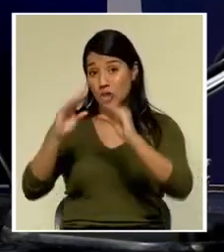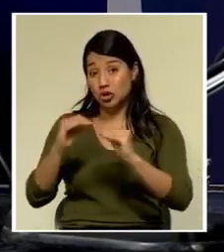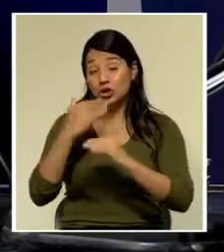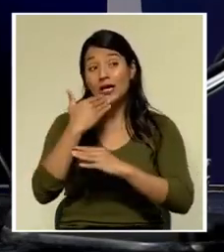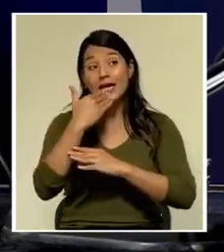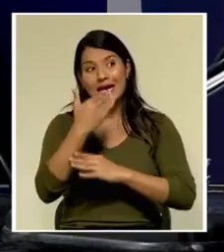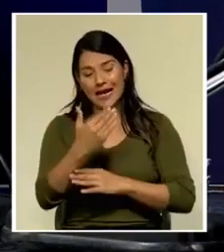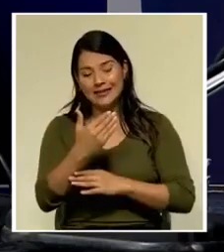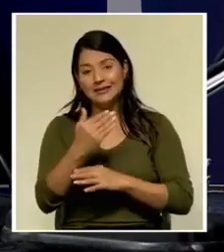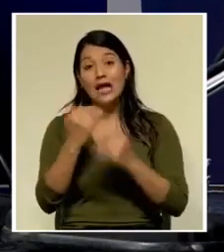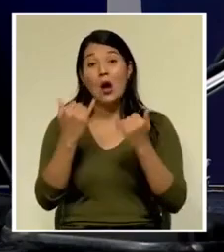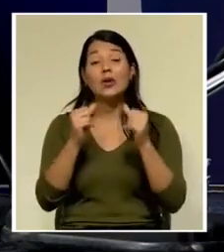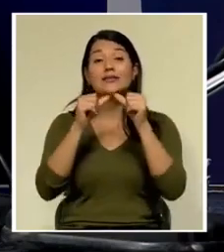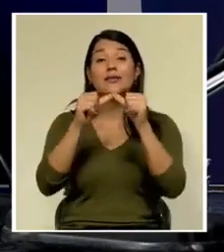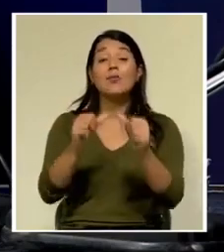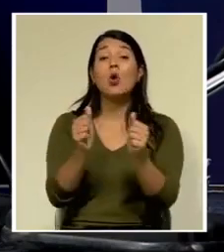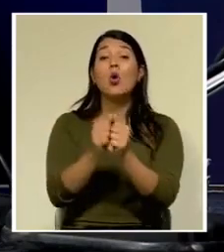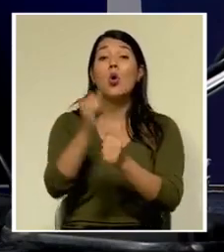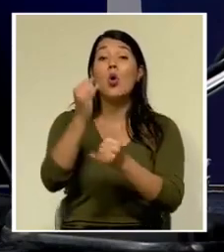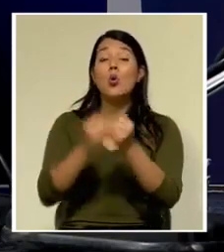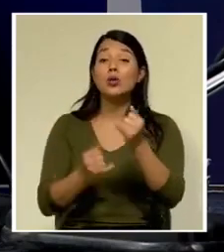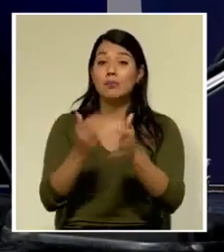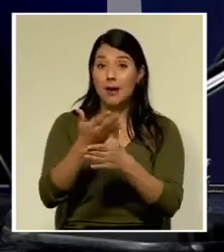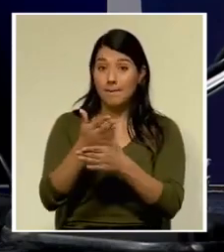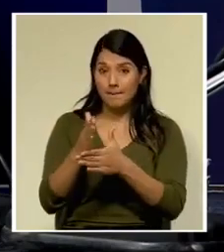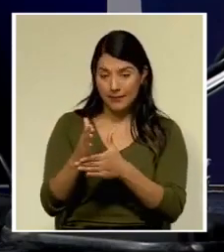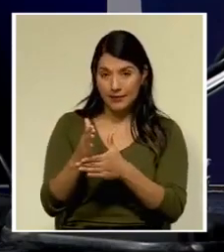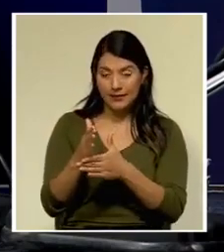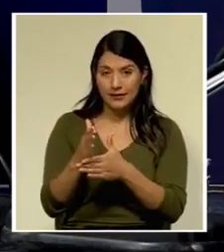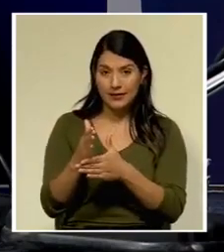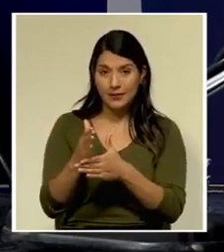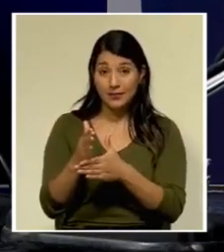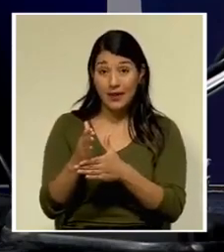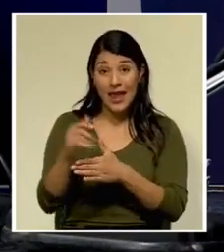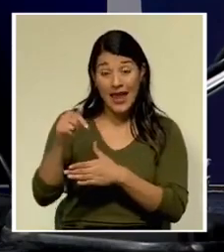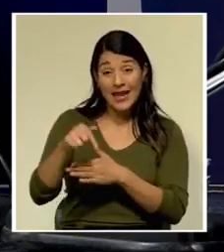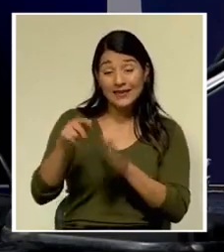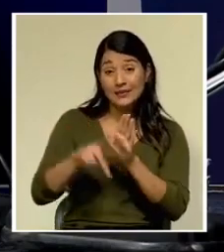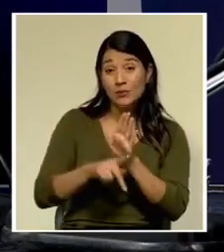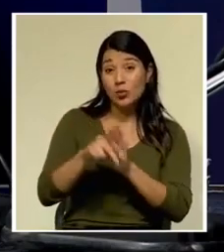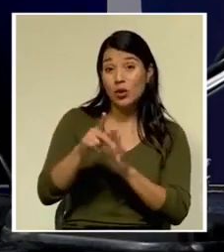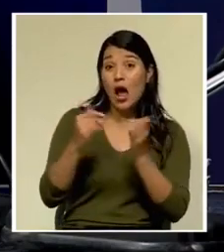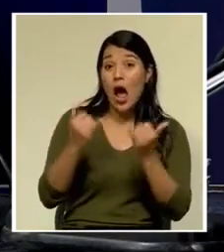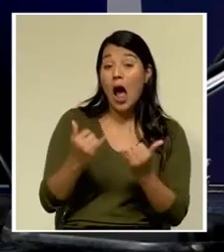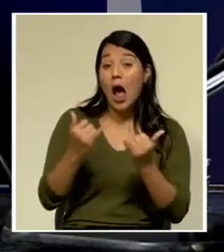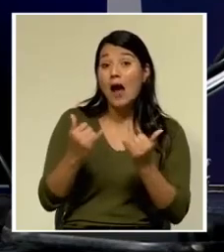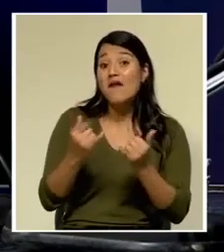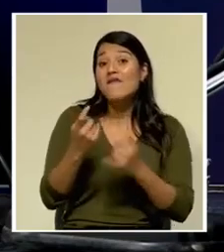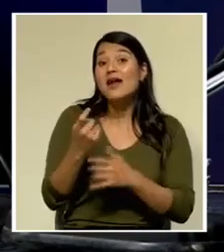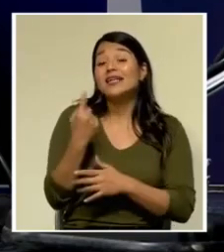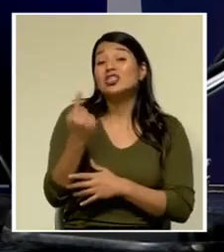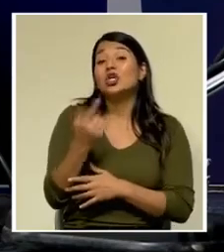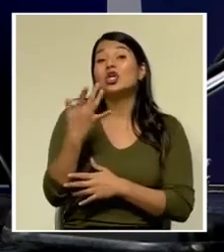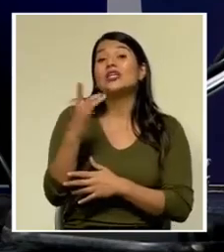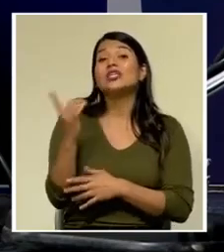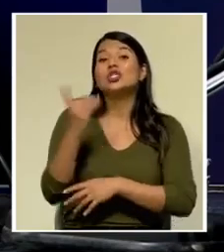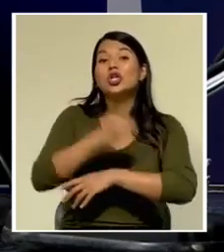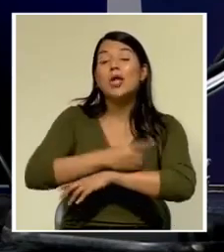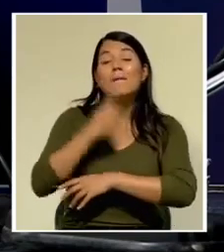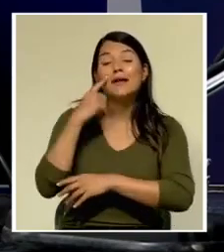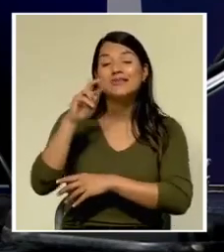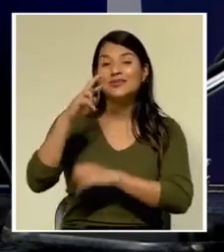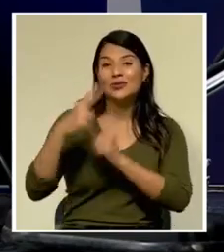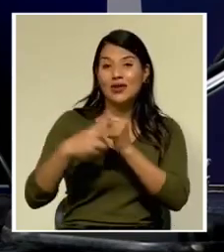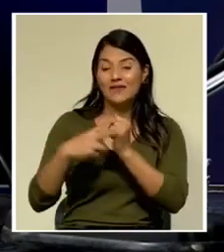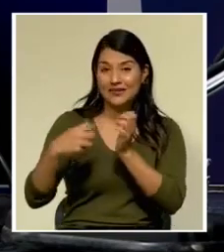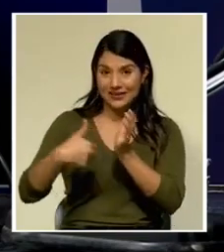con el último segmento. En este espacio, ahora a solo 18 días de la segunda